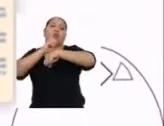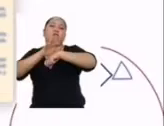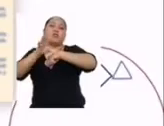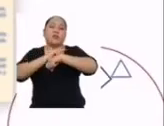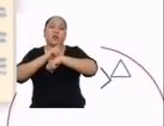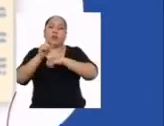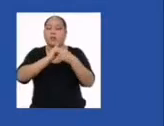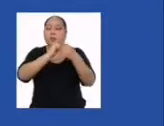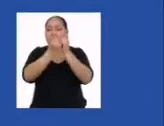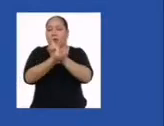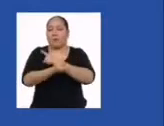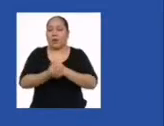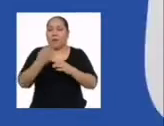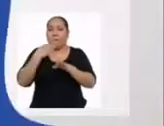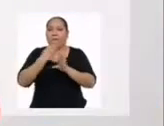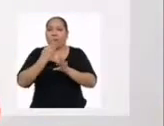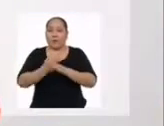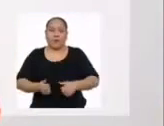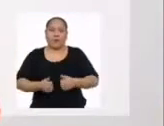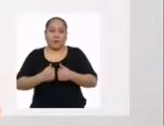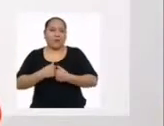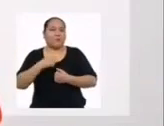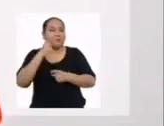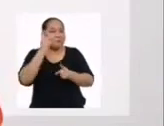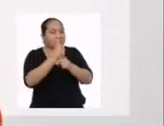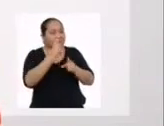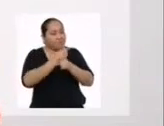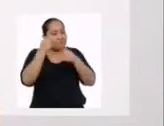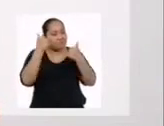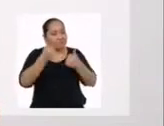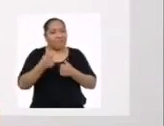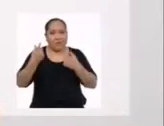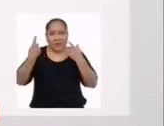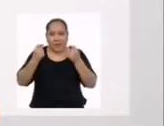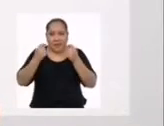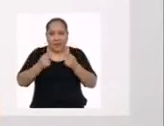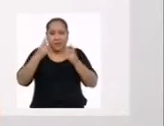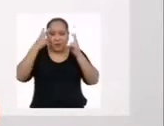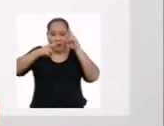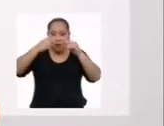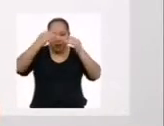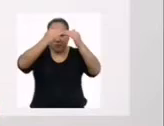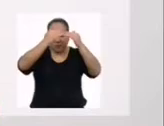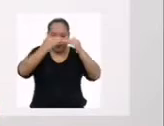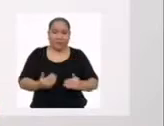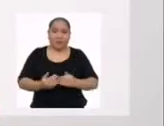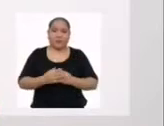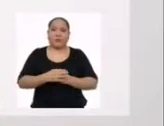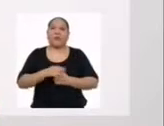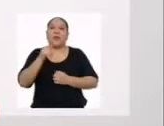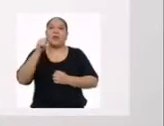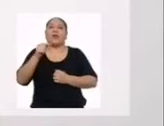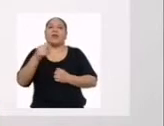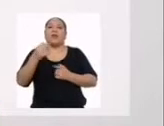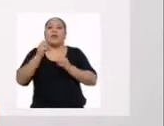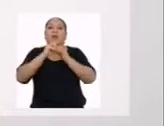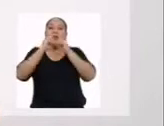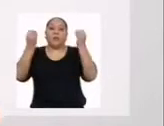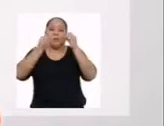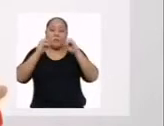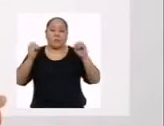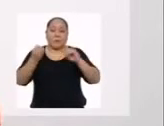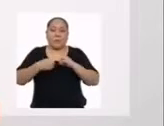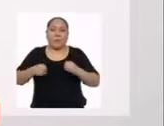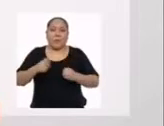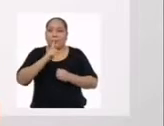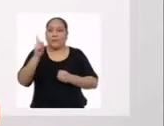¿no? Buen punto, Yeremis. Tratemos de enfocarnos en el cuerpo del texto, que tiene oraciones más enunciativas y